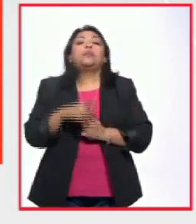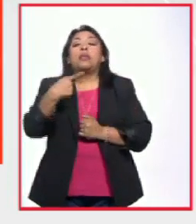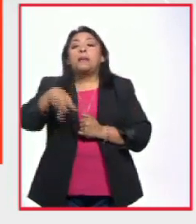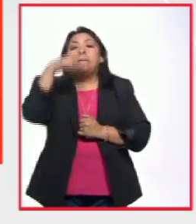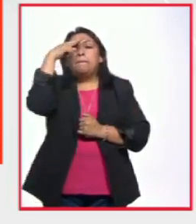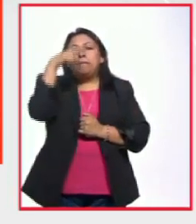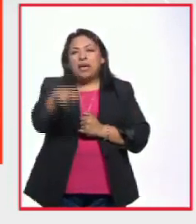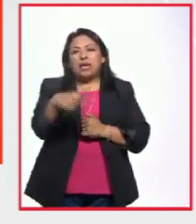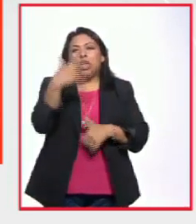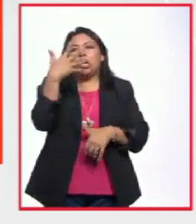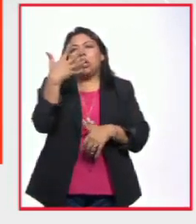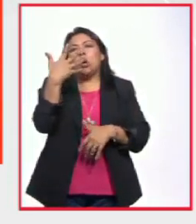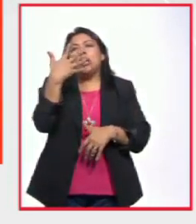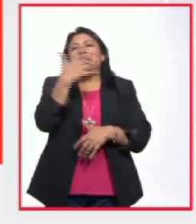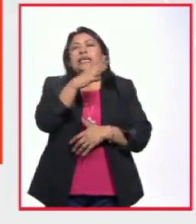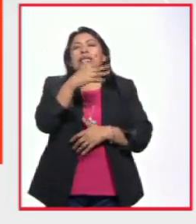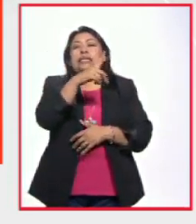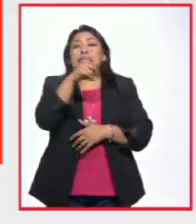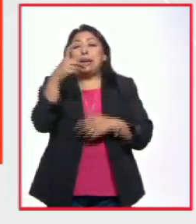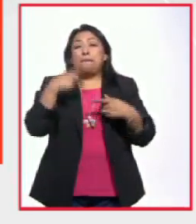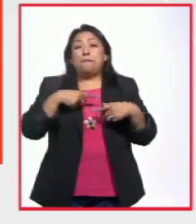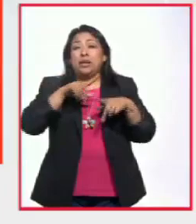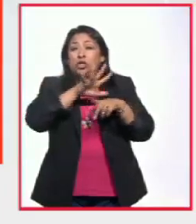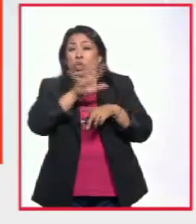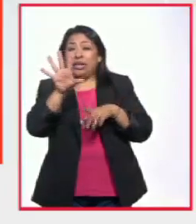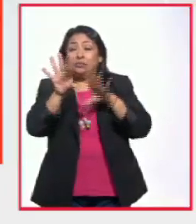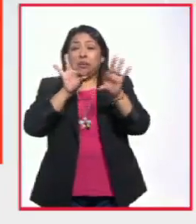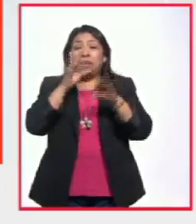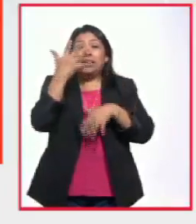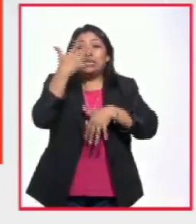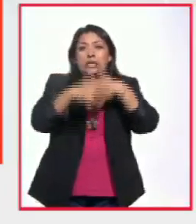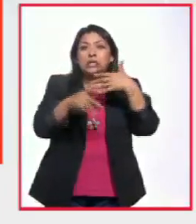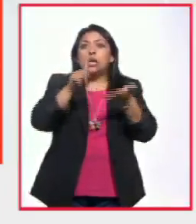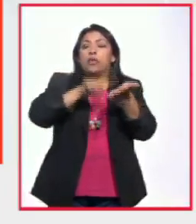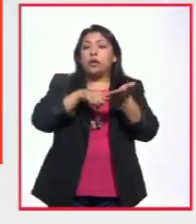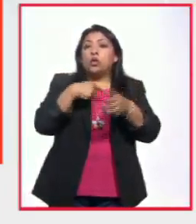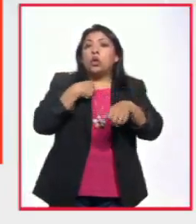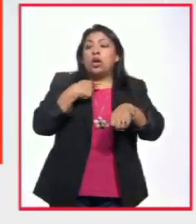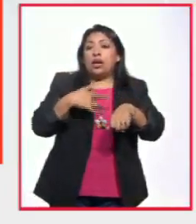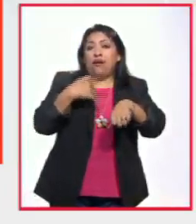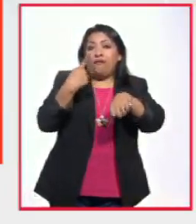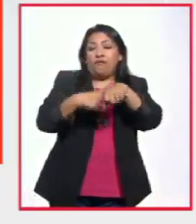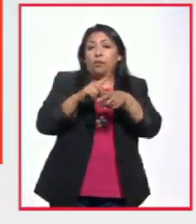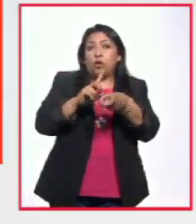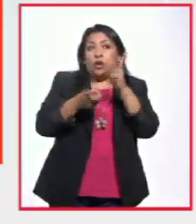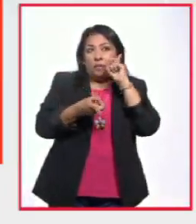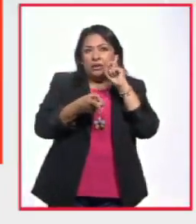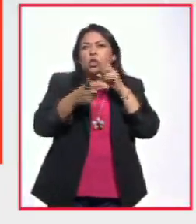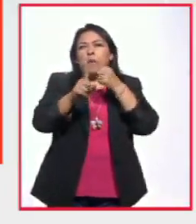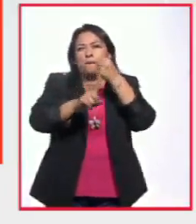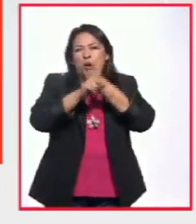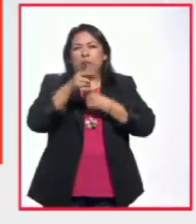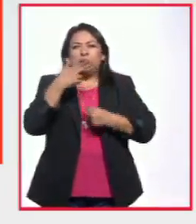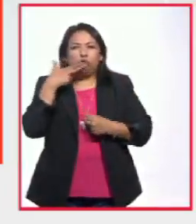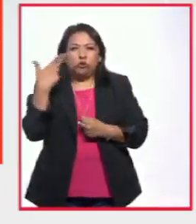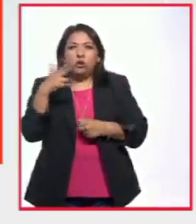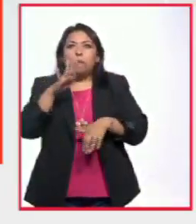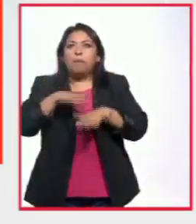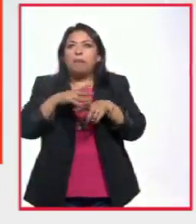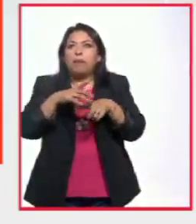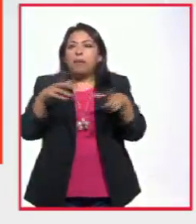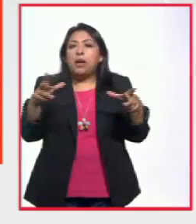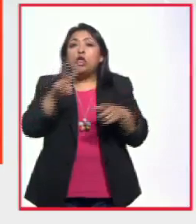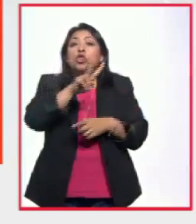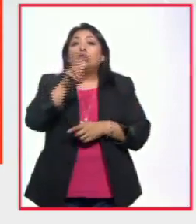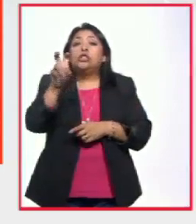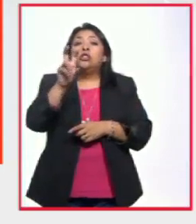México, donde 15 de cada 100 personas padece depresión, la probabilidad de suicidios derivados de este trastorno ha aumentado hasta en